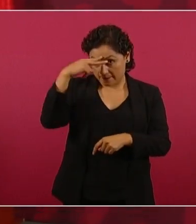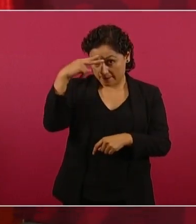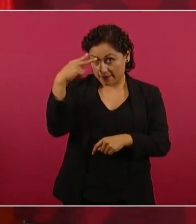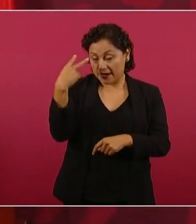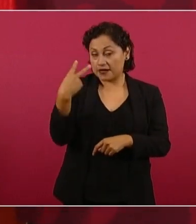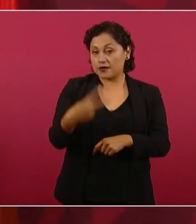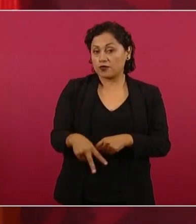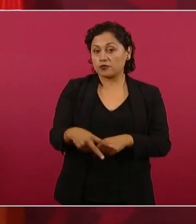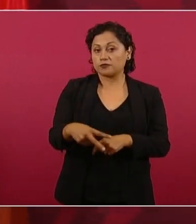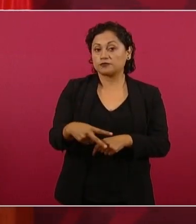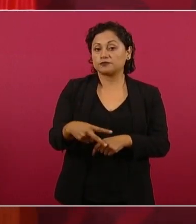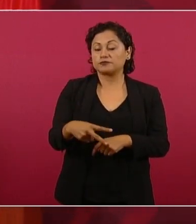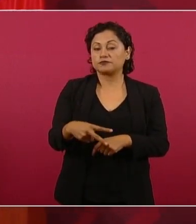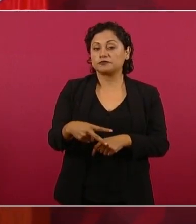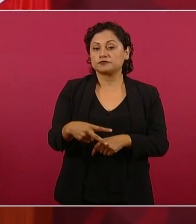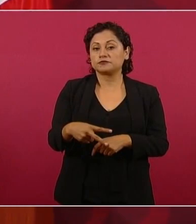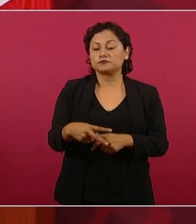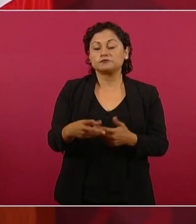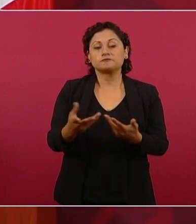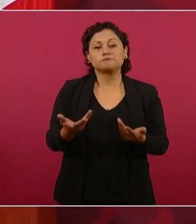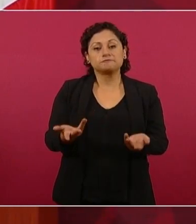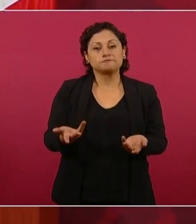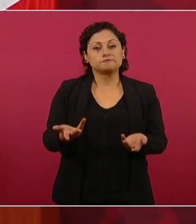aún con su